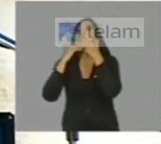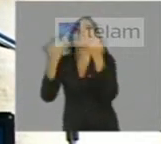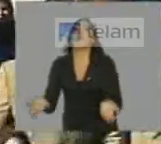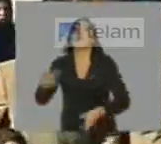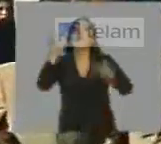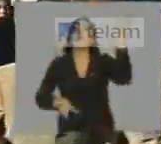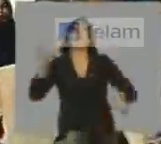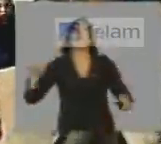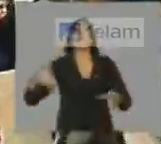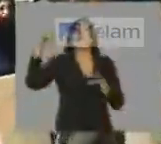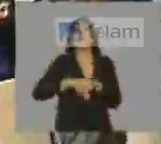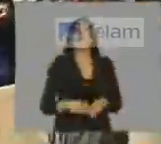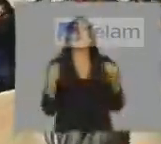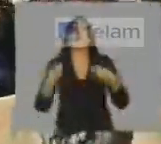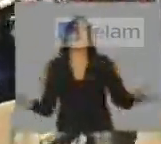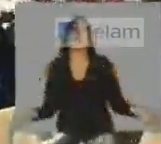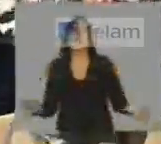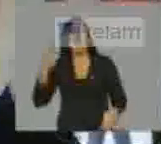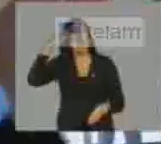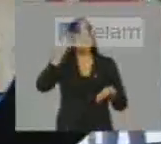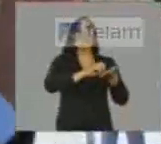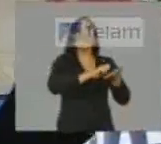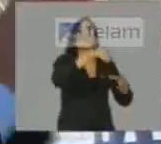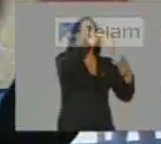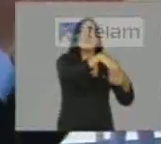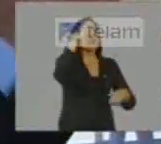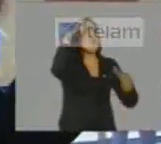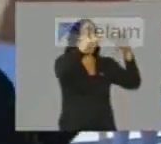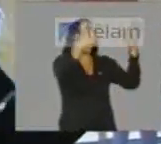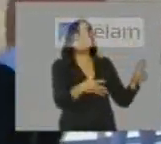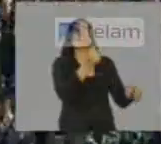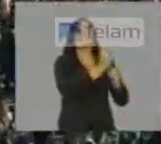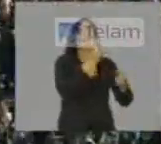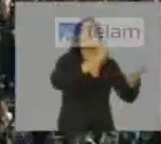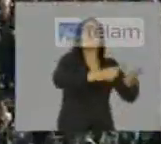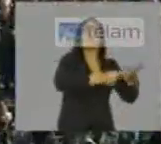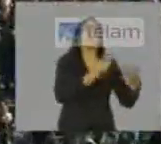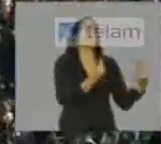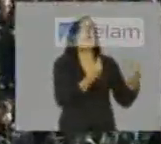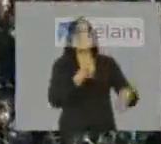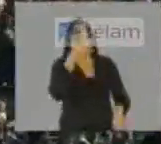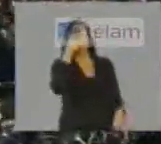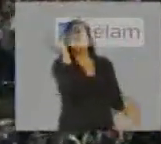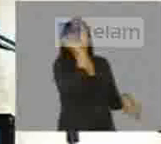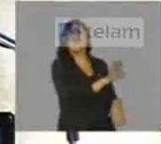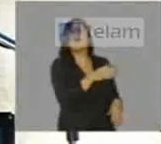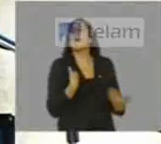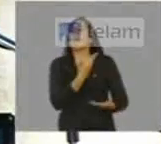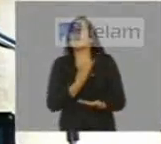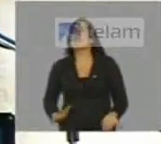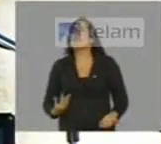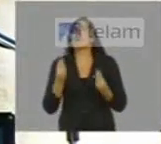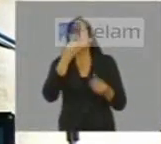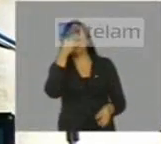gente, qué me importa los diputados, qué me importan los senadores, qué me importa el presidente,